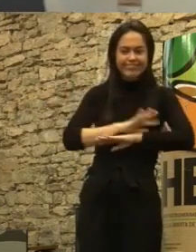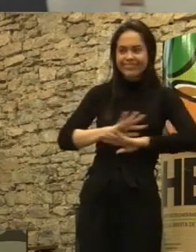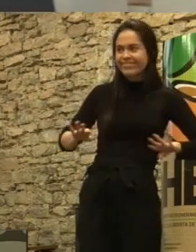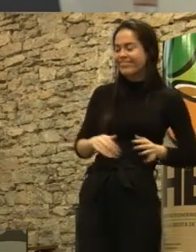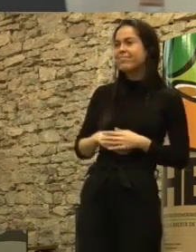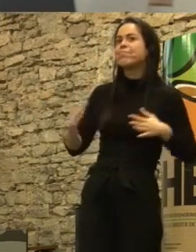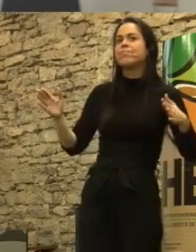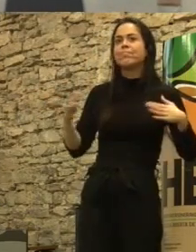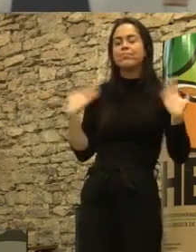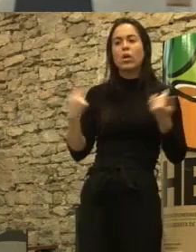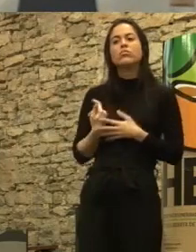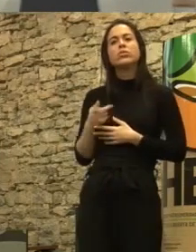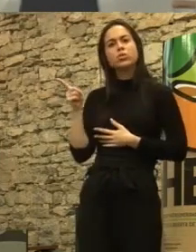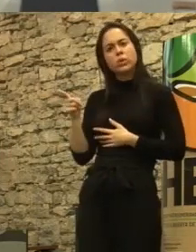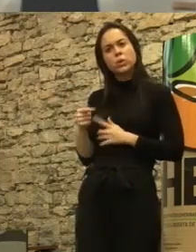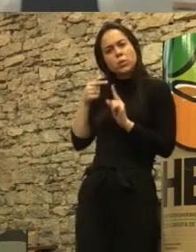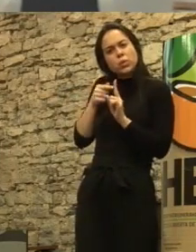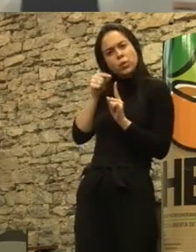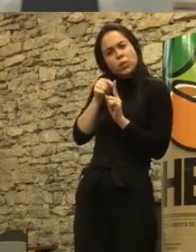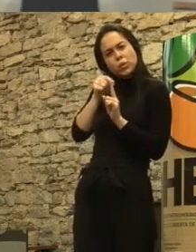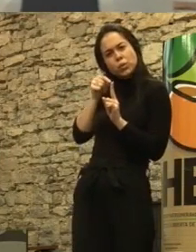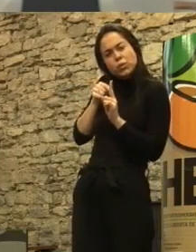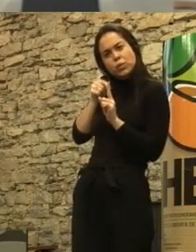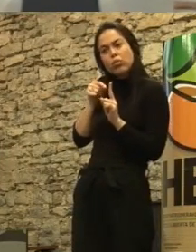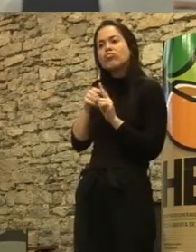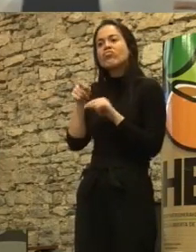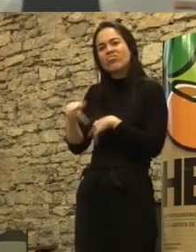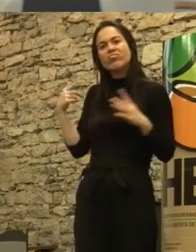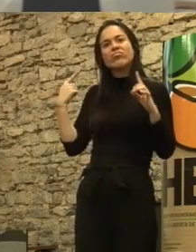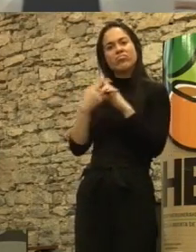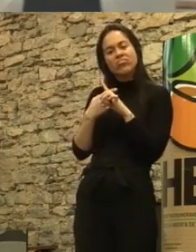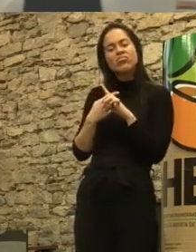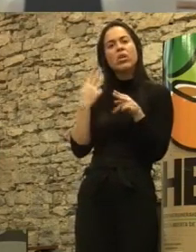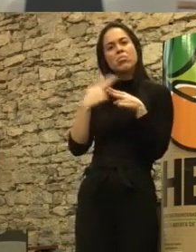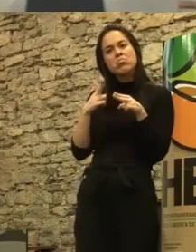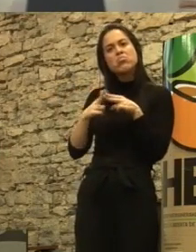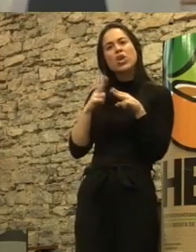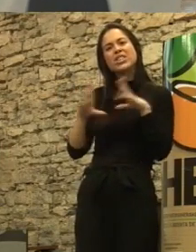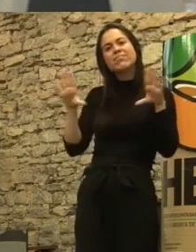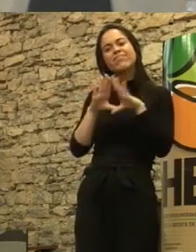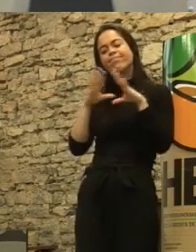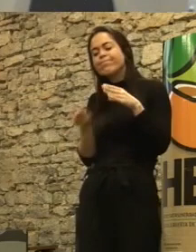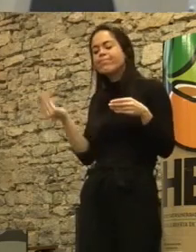ahí, pegándole a esta historia del foreign policy feminista. Las Naciones Unidas expresó esa idea